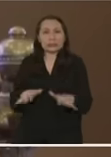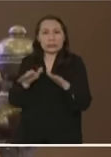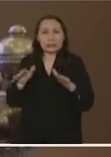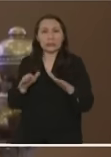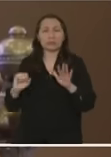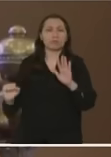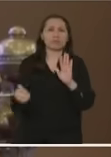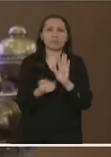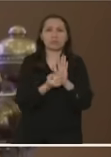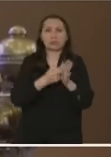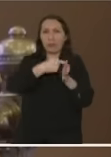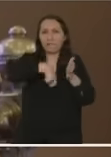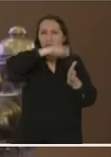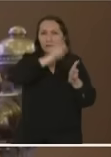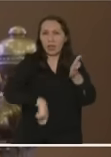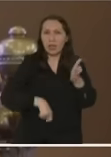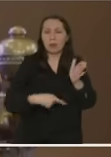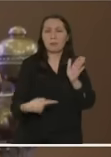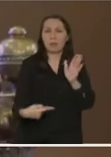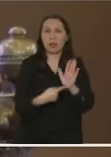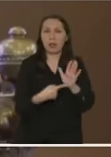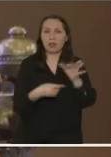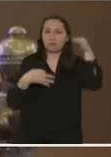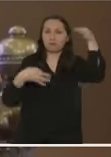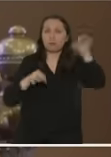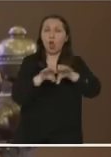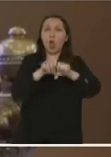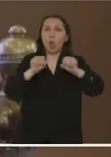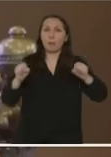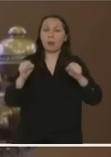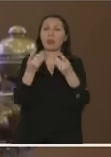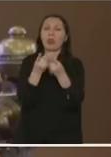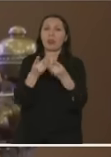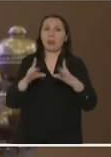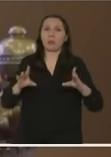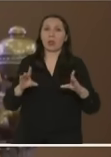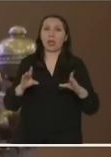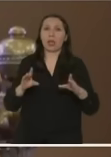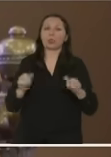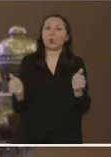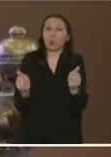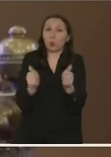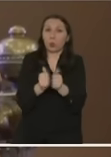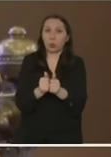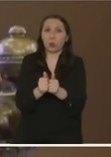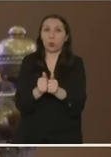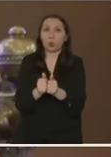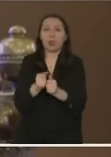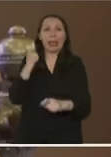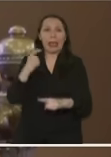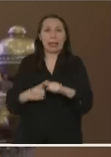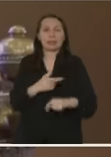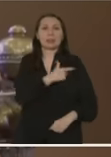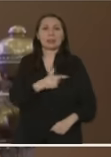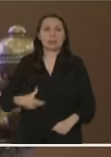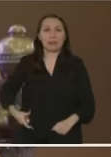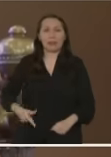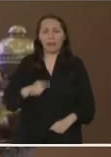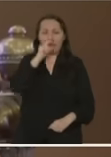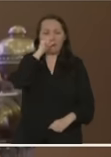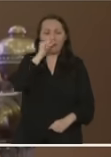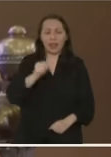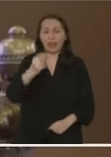que estampara su firma en el compromiso por la democracia en conjunto con los expresidentes